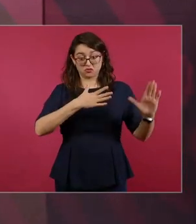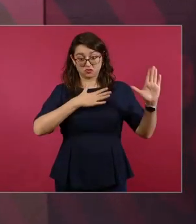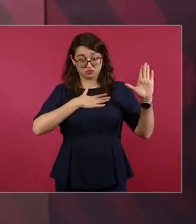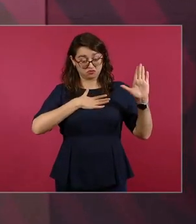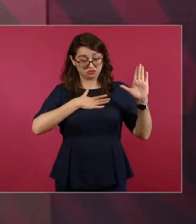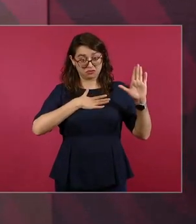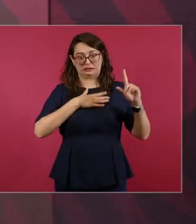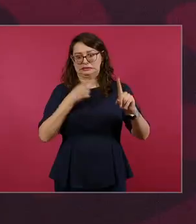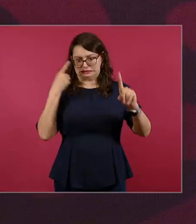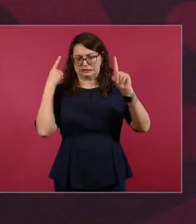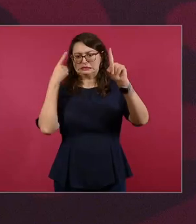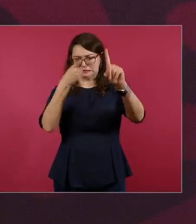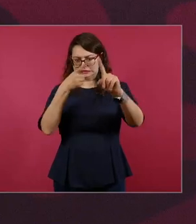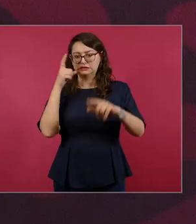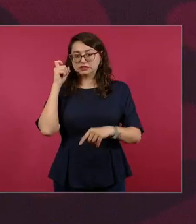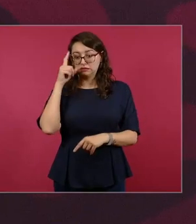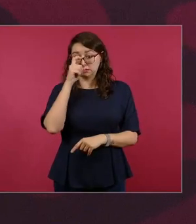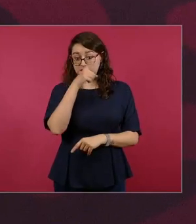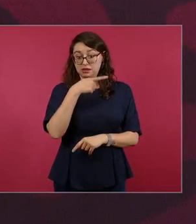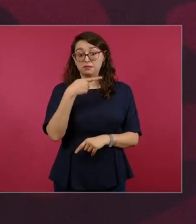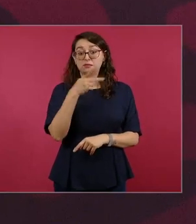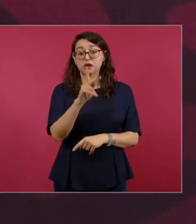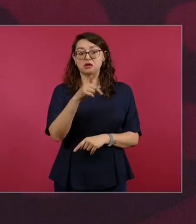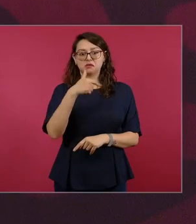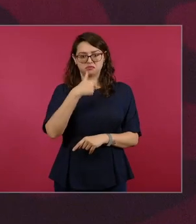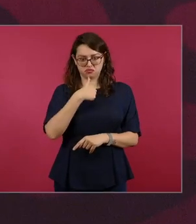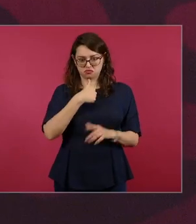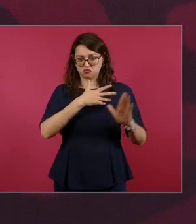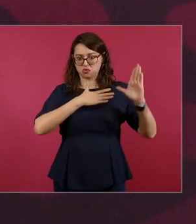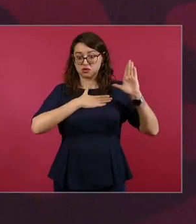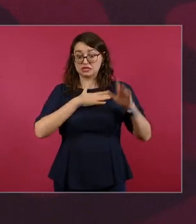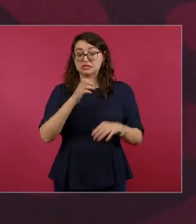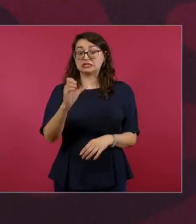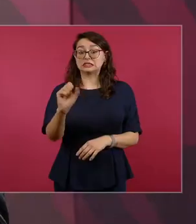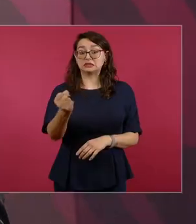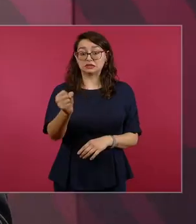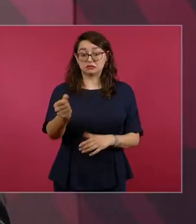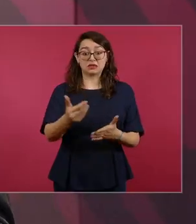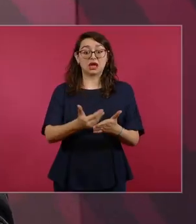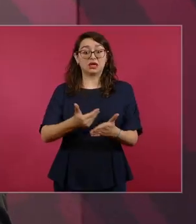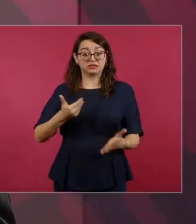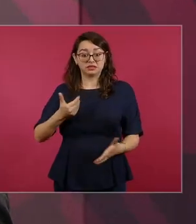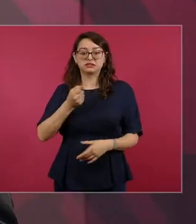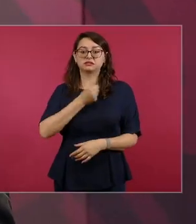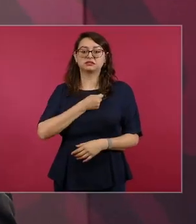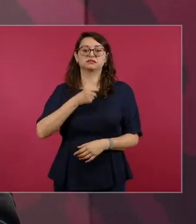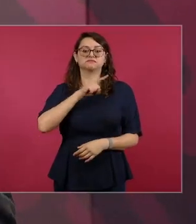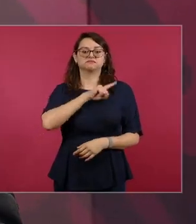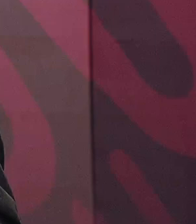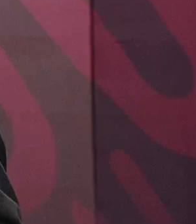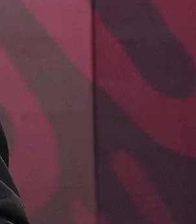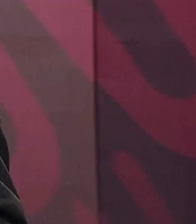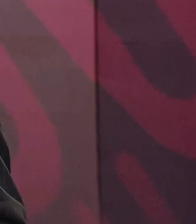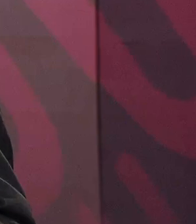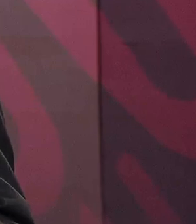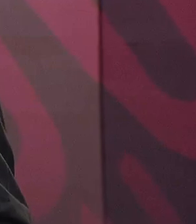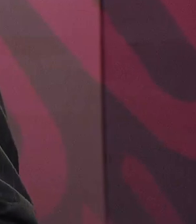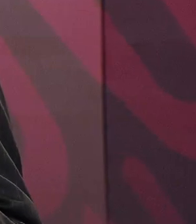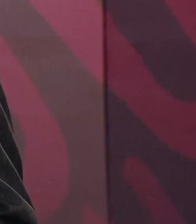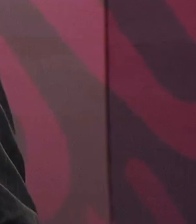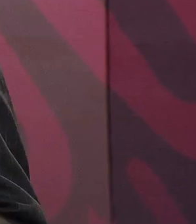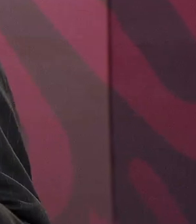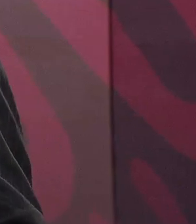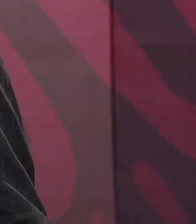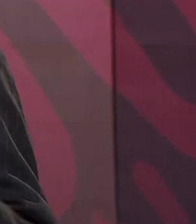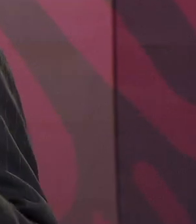desafío de que antes de que terminemos vamos a dejar el mejor sistema de salud